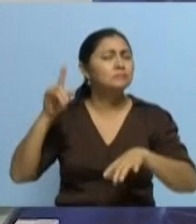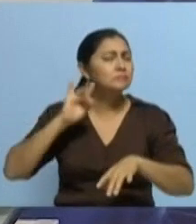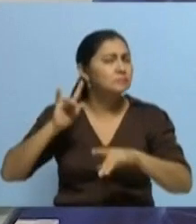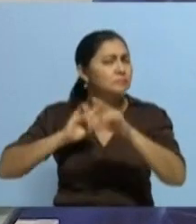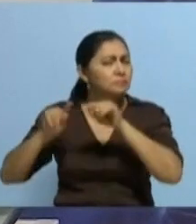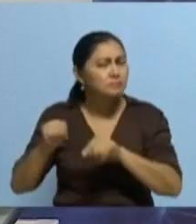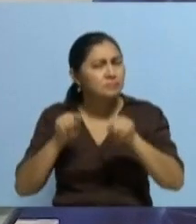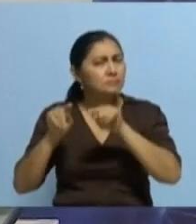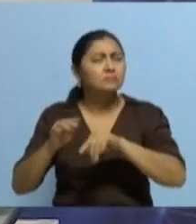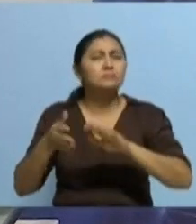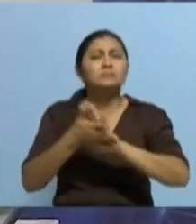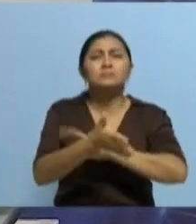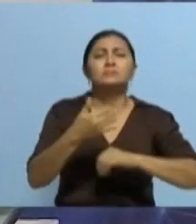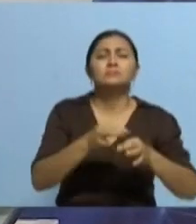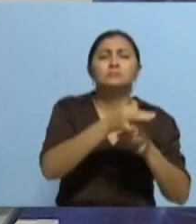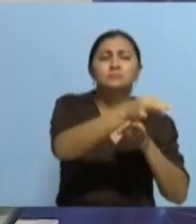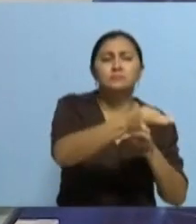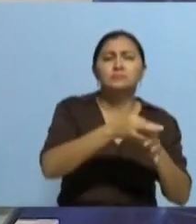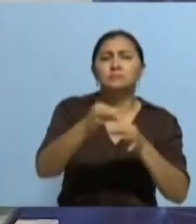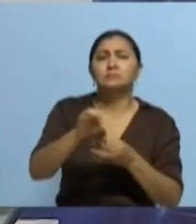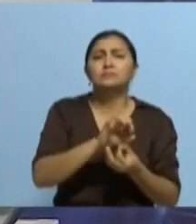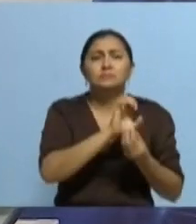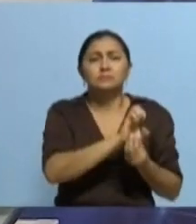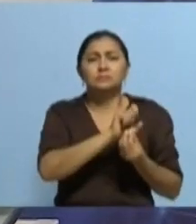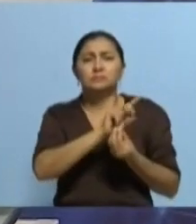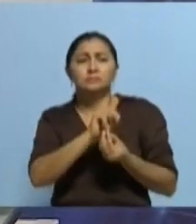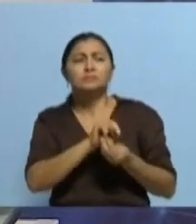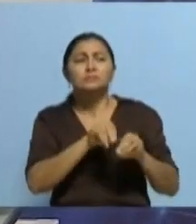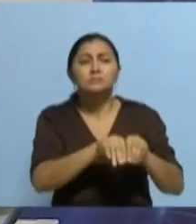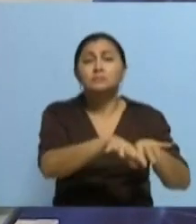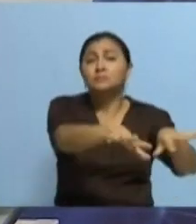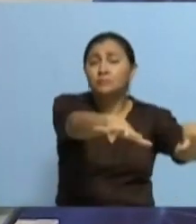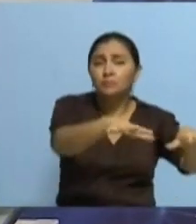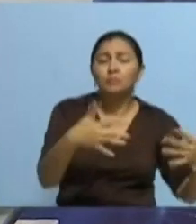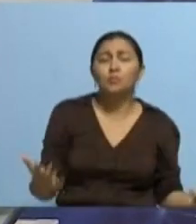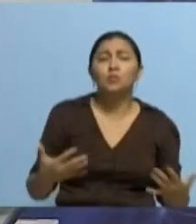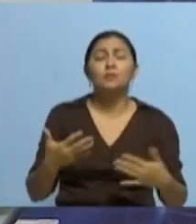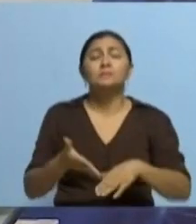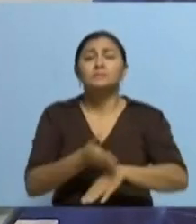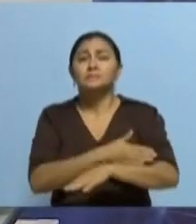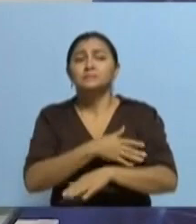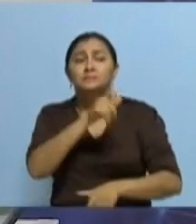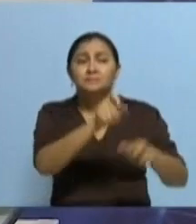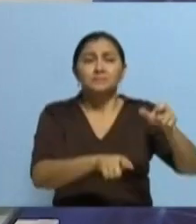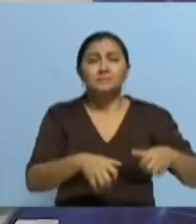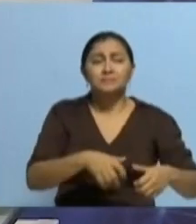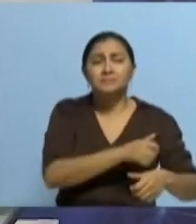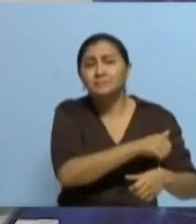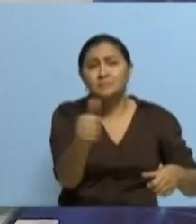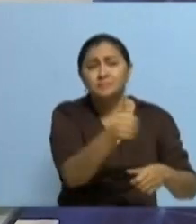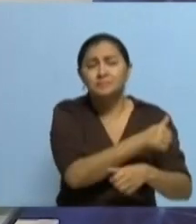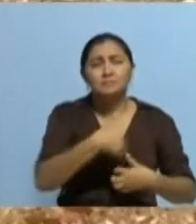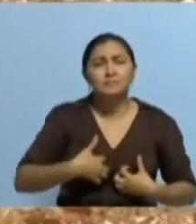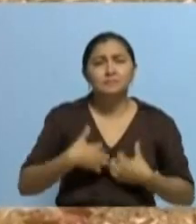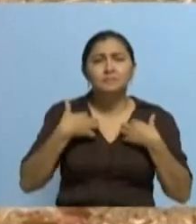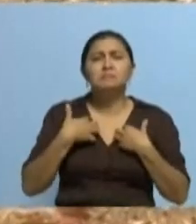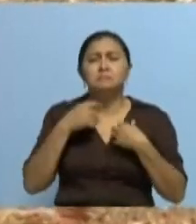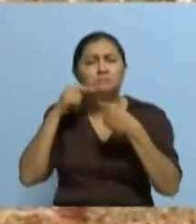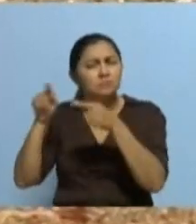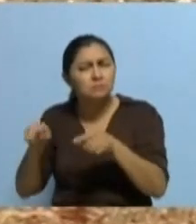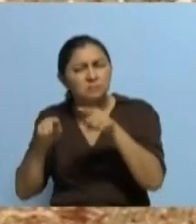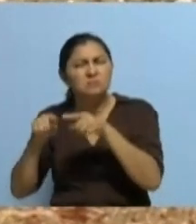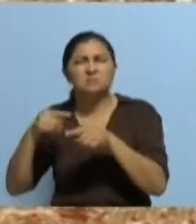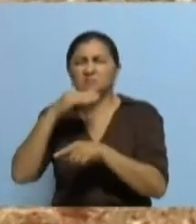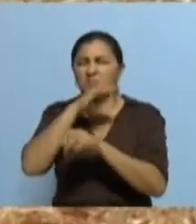las zonas de El Molino y Villanueva y que han despertado el pánico en los habitantes y viajeros de estas zonas son falsos.